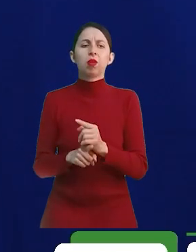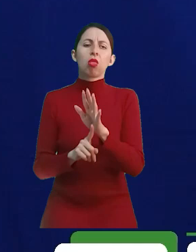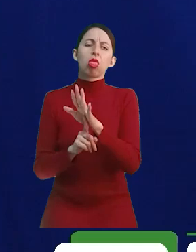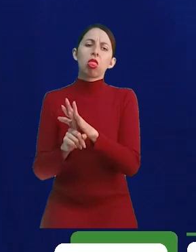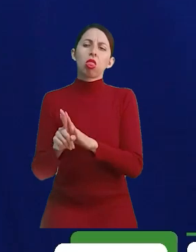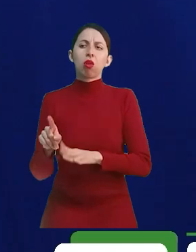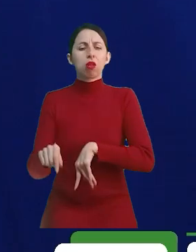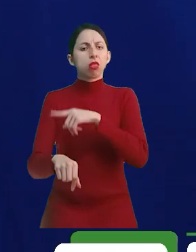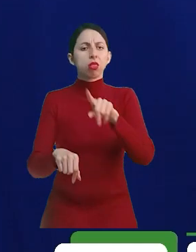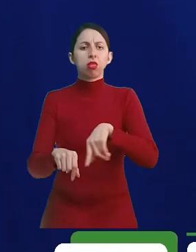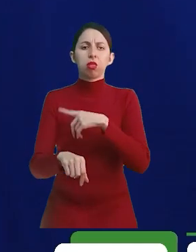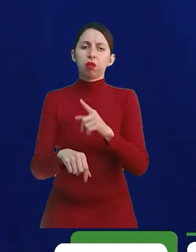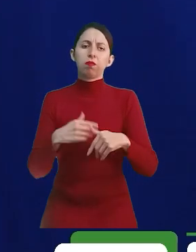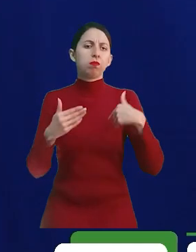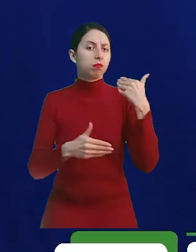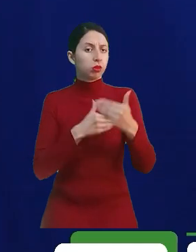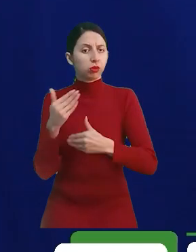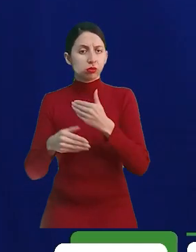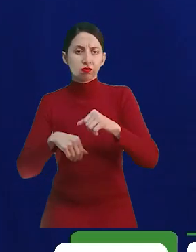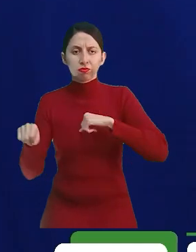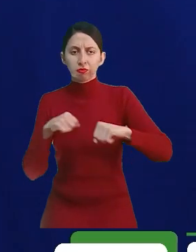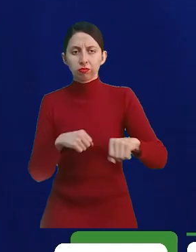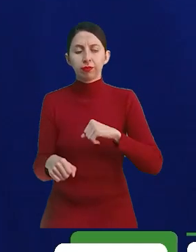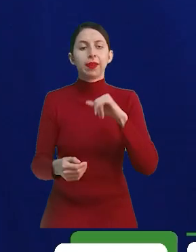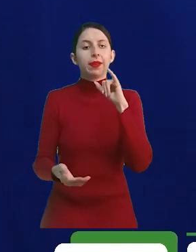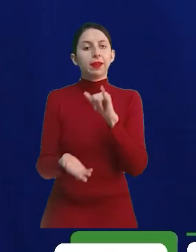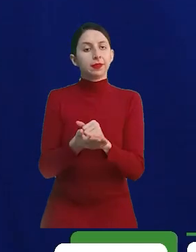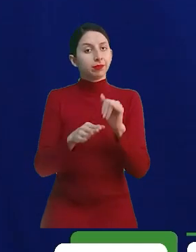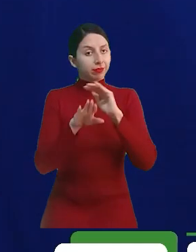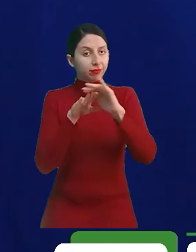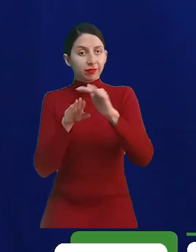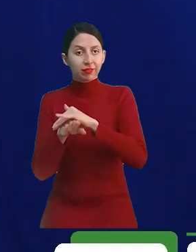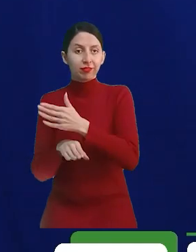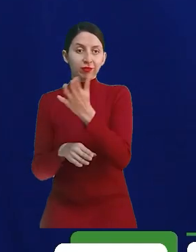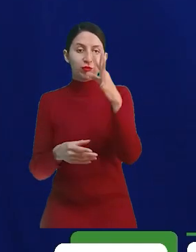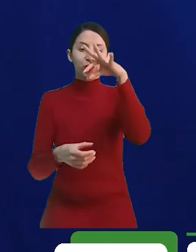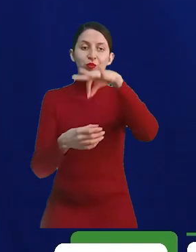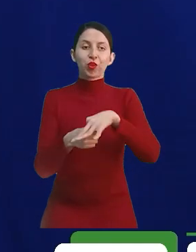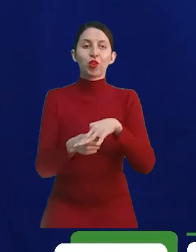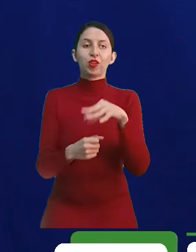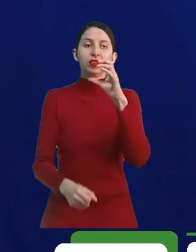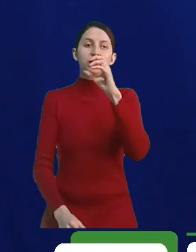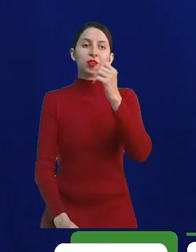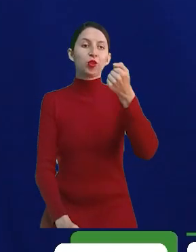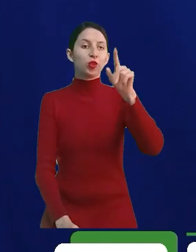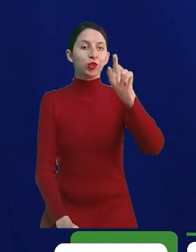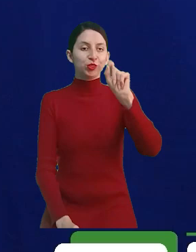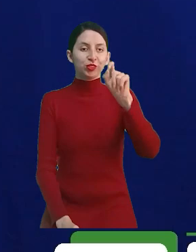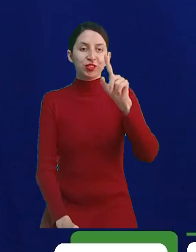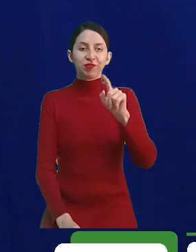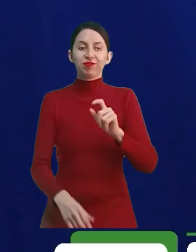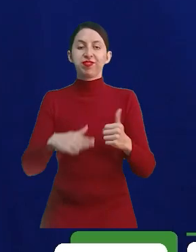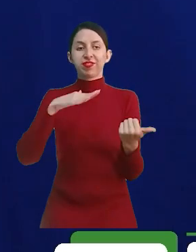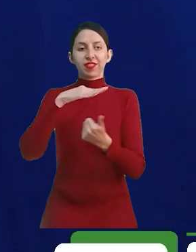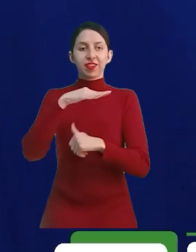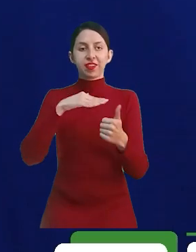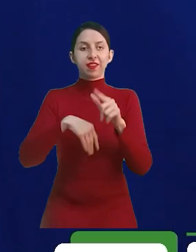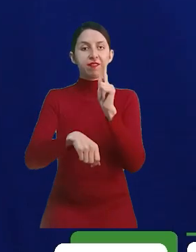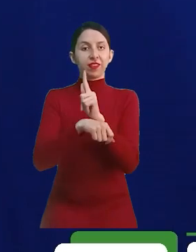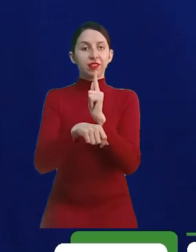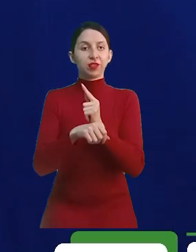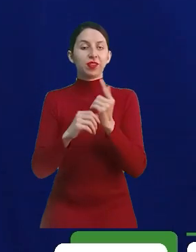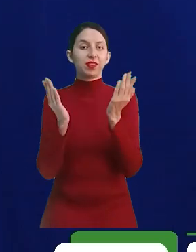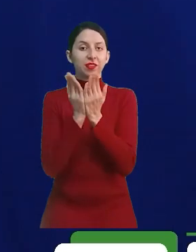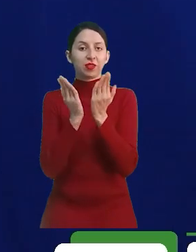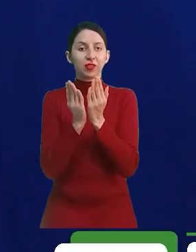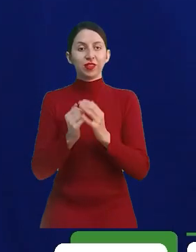administrativos sean ágiles los invitamos a que voten el 9 de octubre por el número 0 en el tarjetón para la